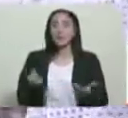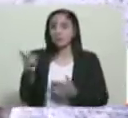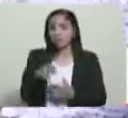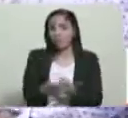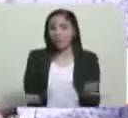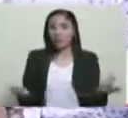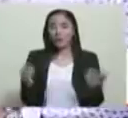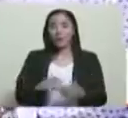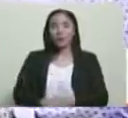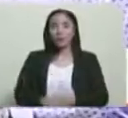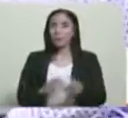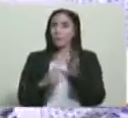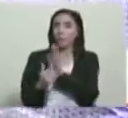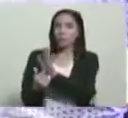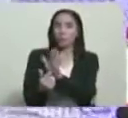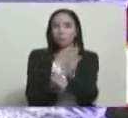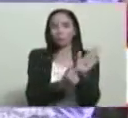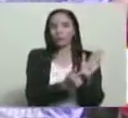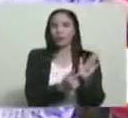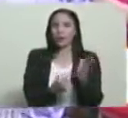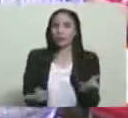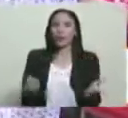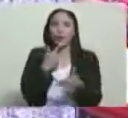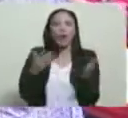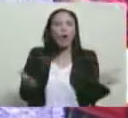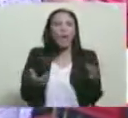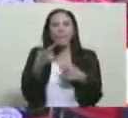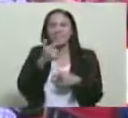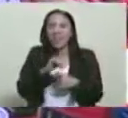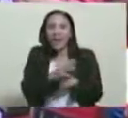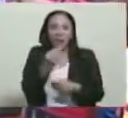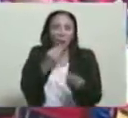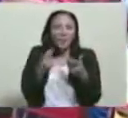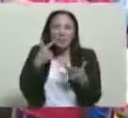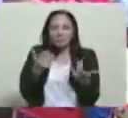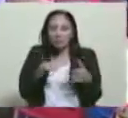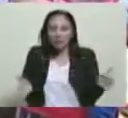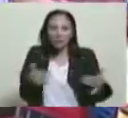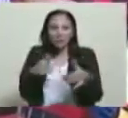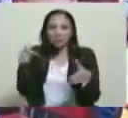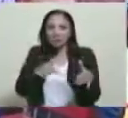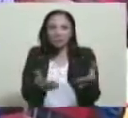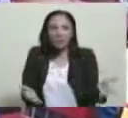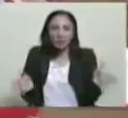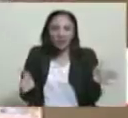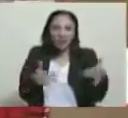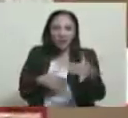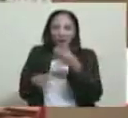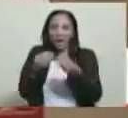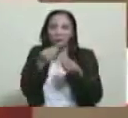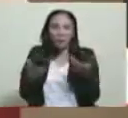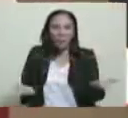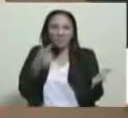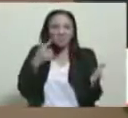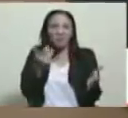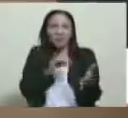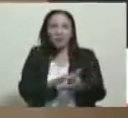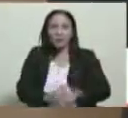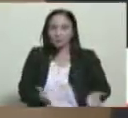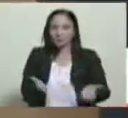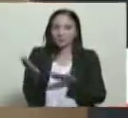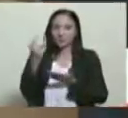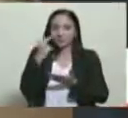país, presentarle lo que va a tener la Caja CLAS Nacional, la Caja CLAS Guariqueña. Fíjense ustedes, para todo el